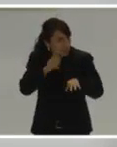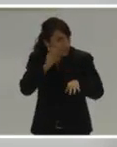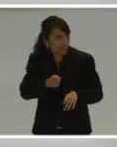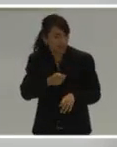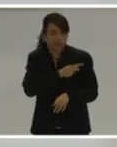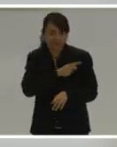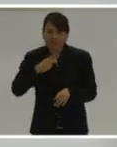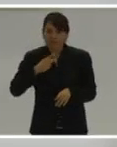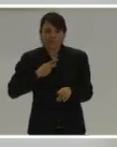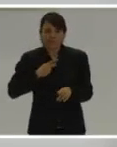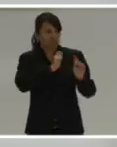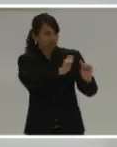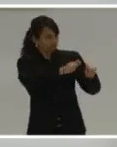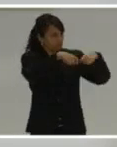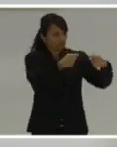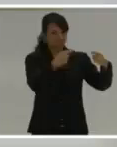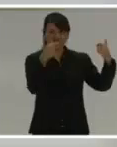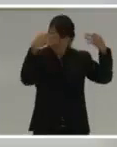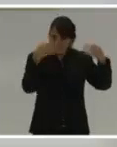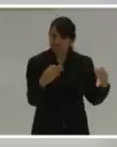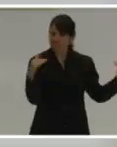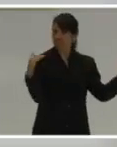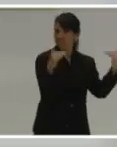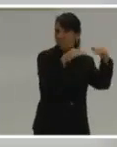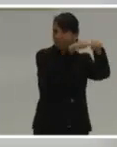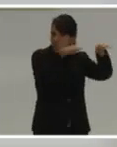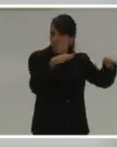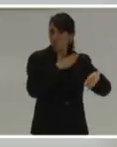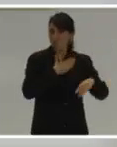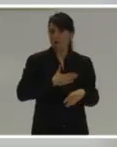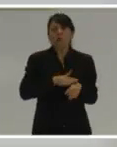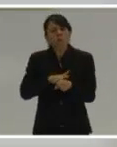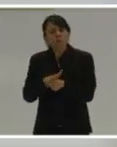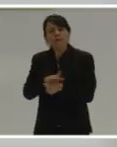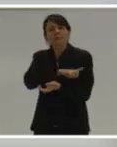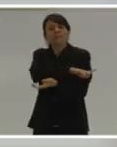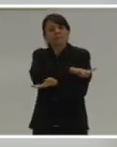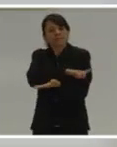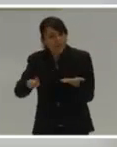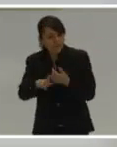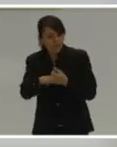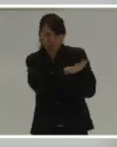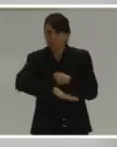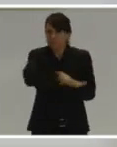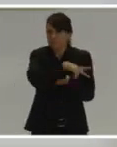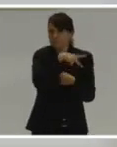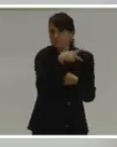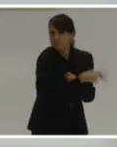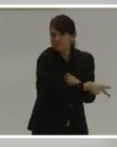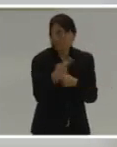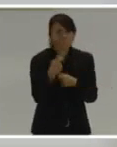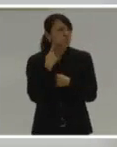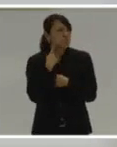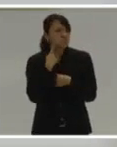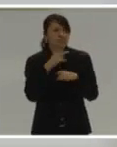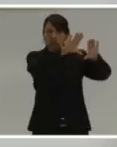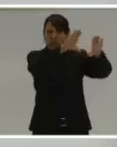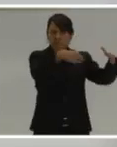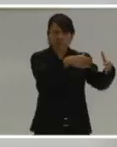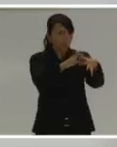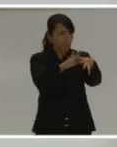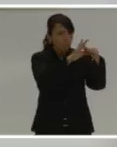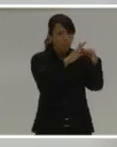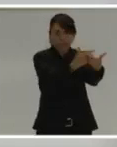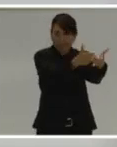mandato, dice garantizar los derechos civiles, políticos, colectivos e individuales, y cuando hablamos